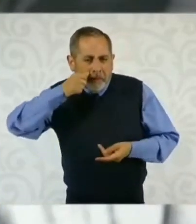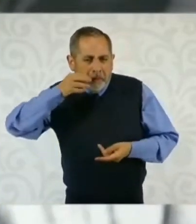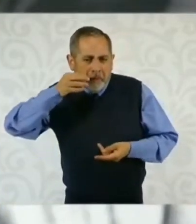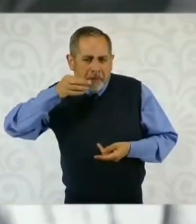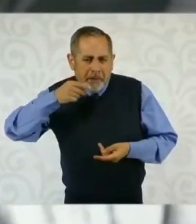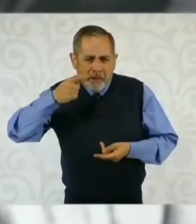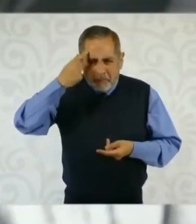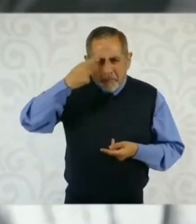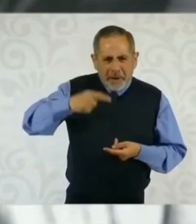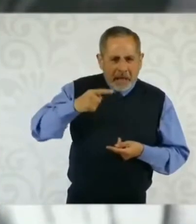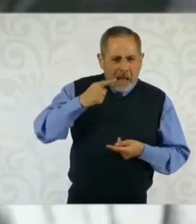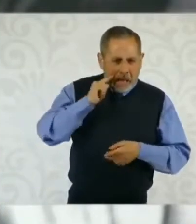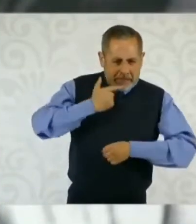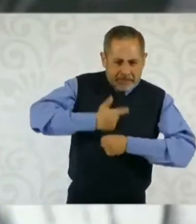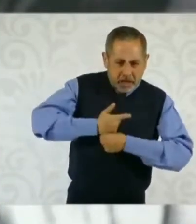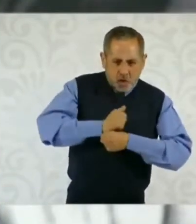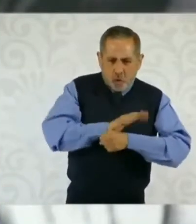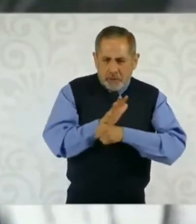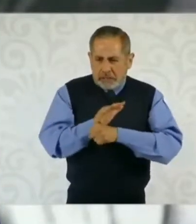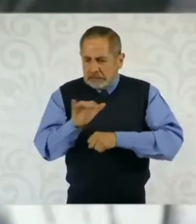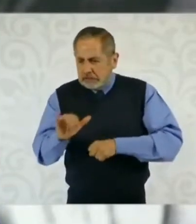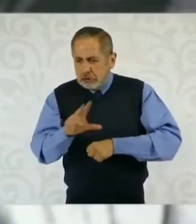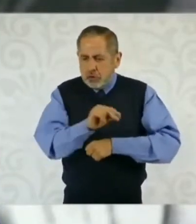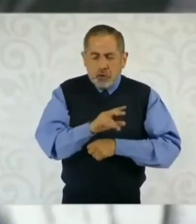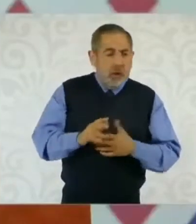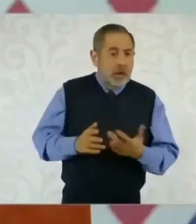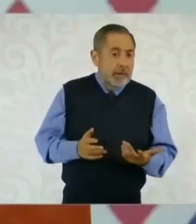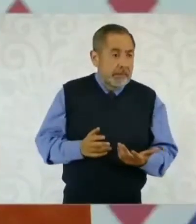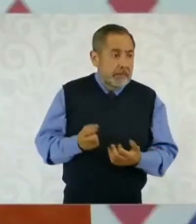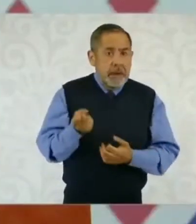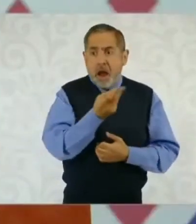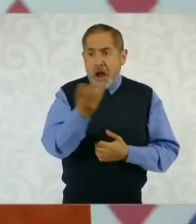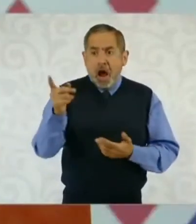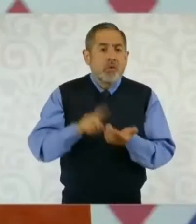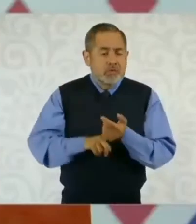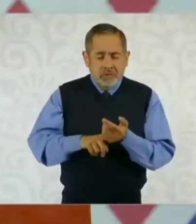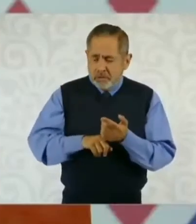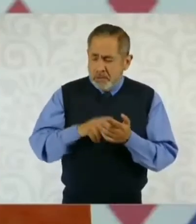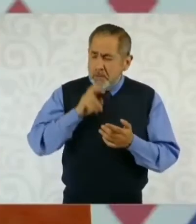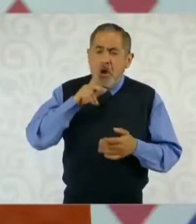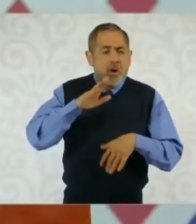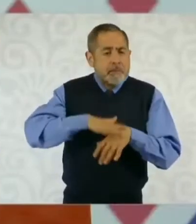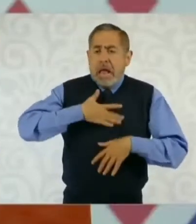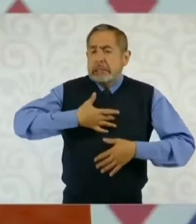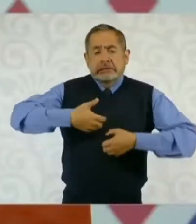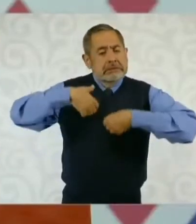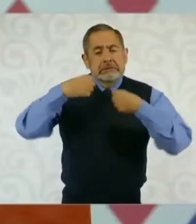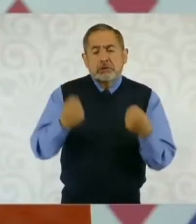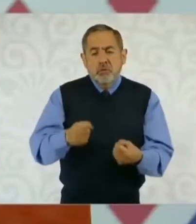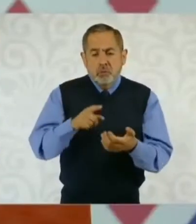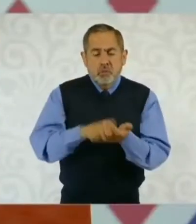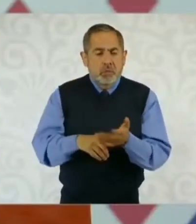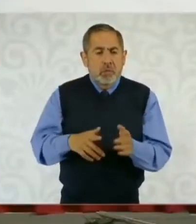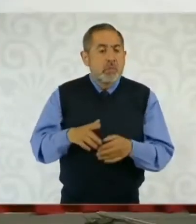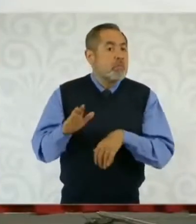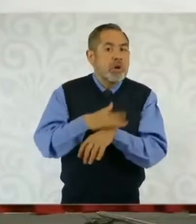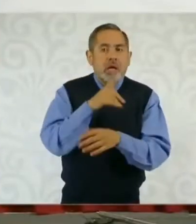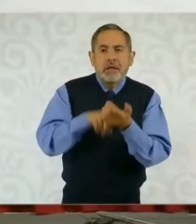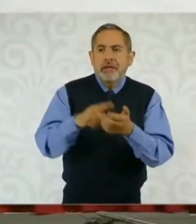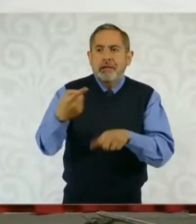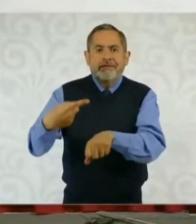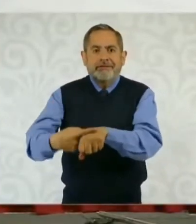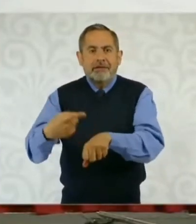Y hay grupos de la población que sí requieren hacerse ante la duda una prueba por ser más